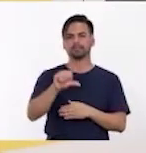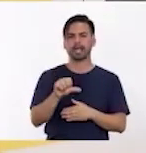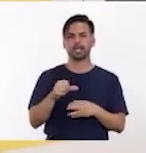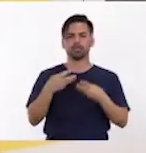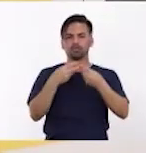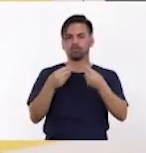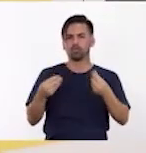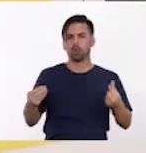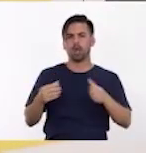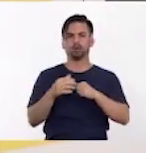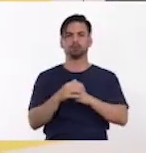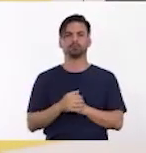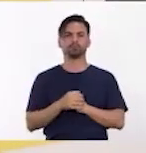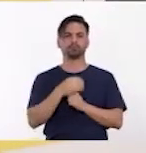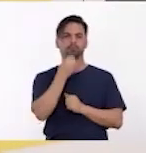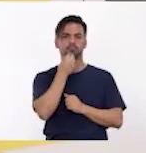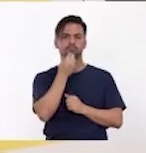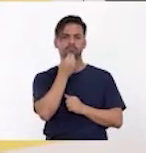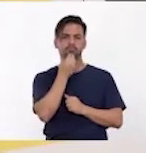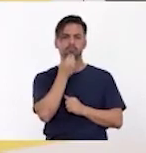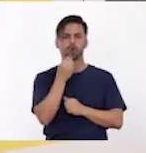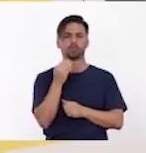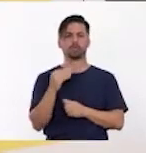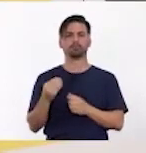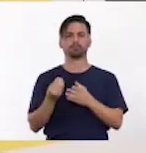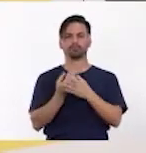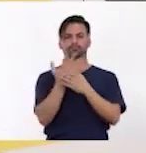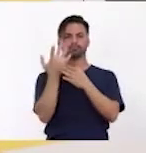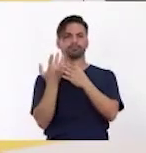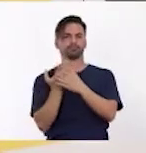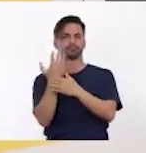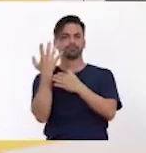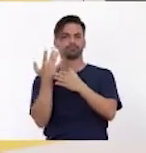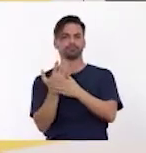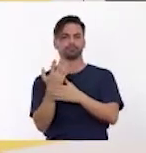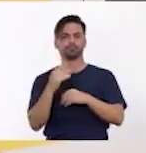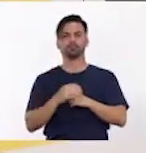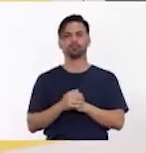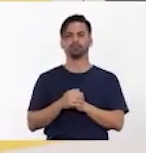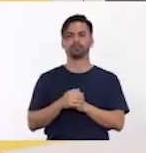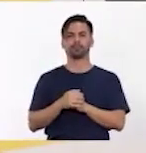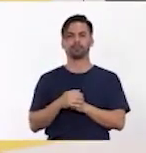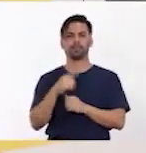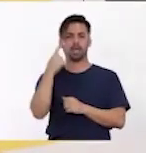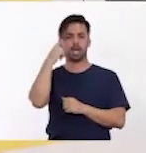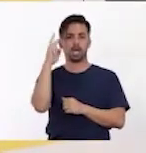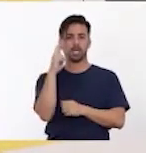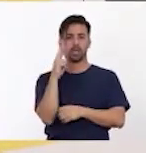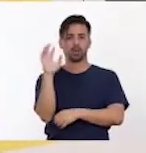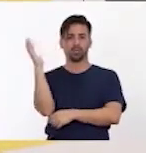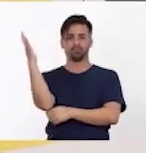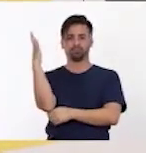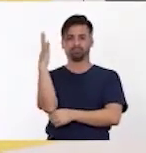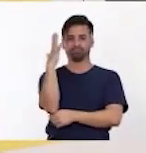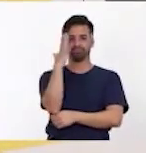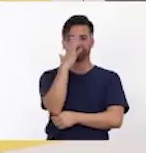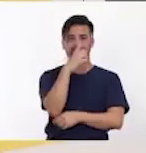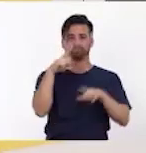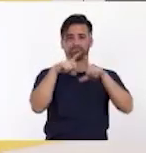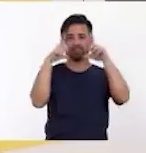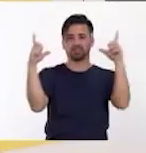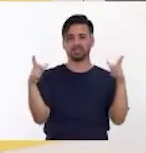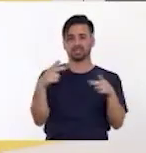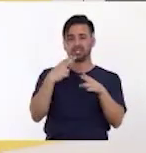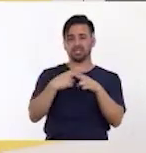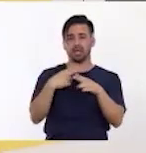no le importa el daño que le está haciendo a la vegetación y al pulmón del planeta. Cuando hablamos del Amazonas, que estamos hablando del pulmón del planeta. Y entonces